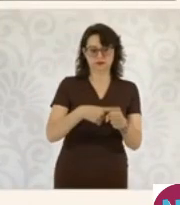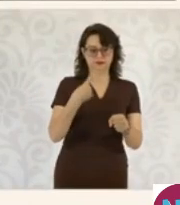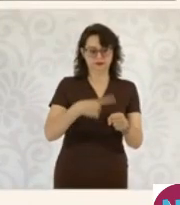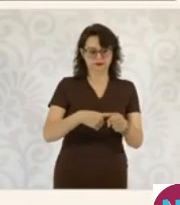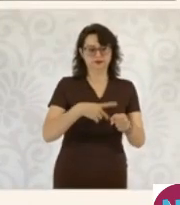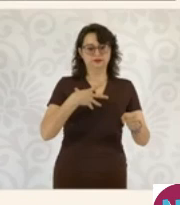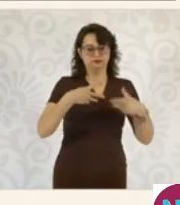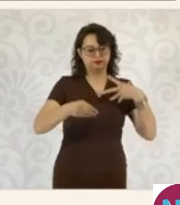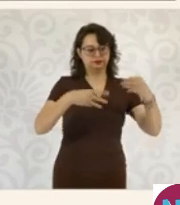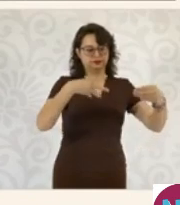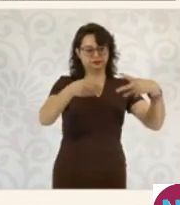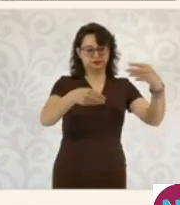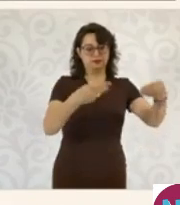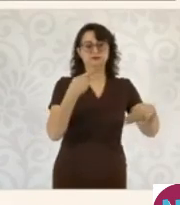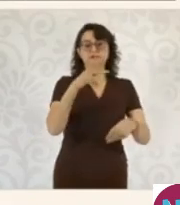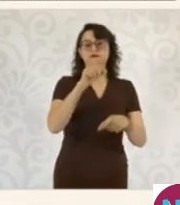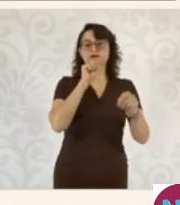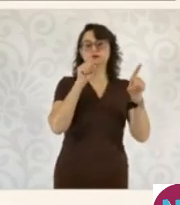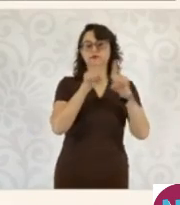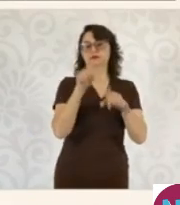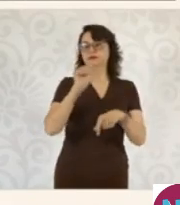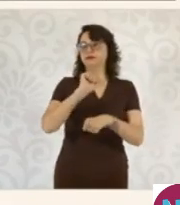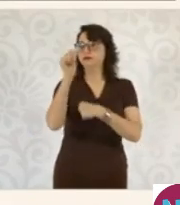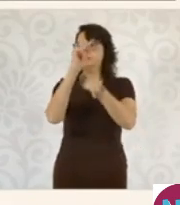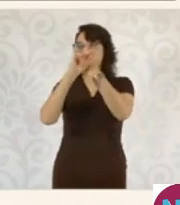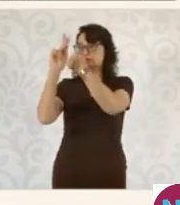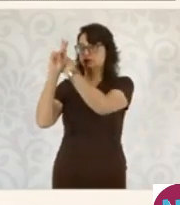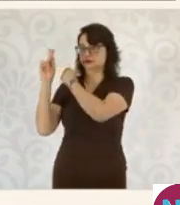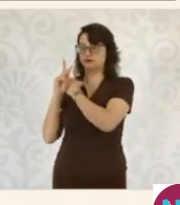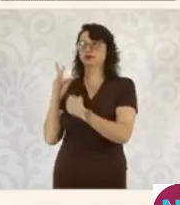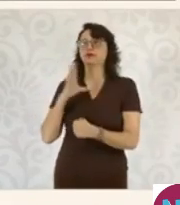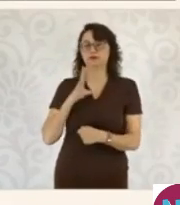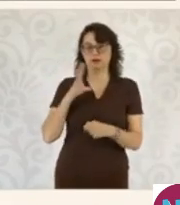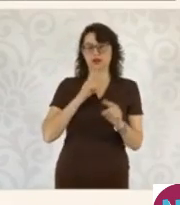sarampión. Como pueden ver ahí, tan solo algunos